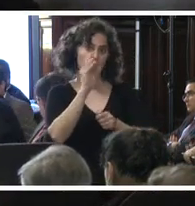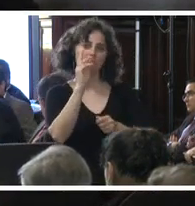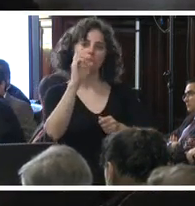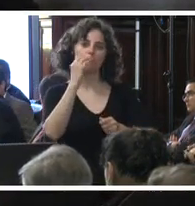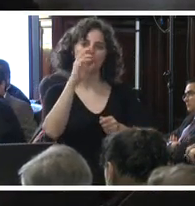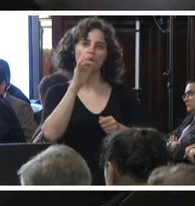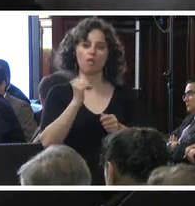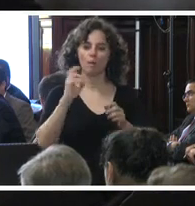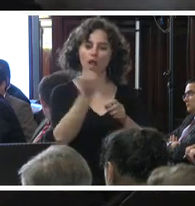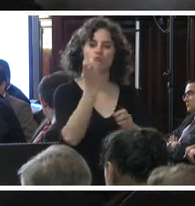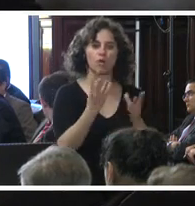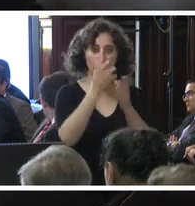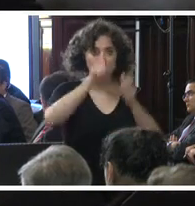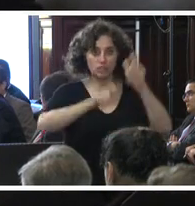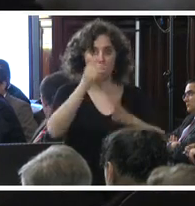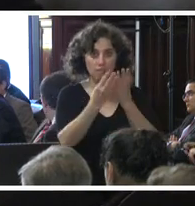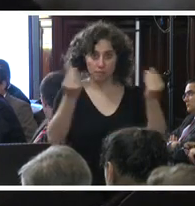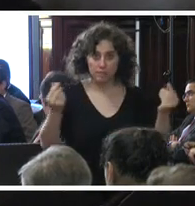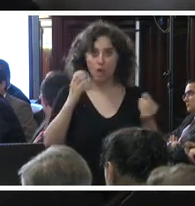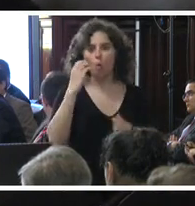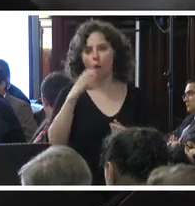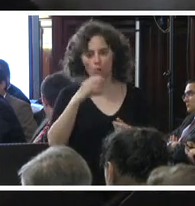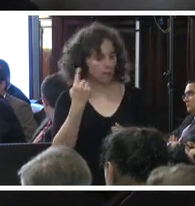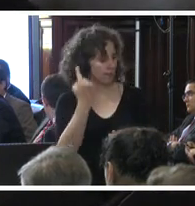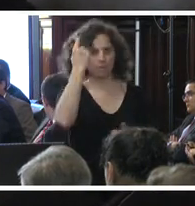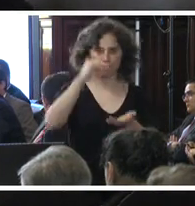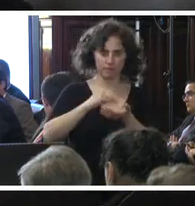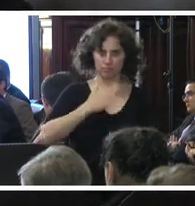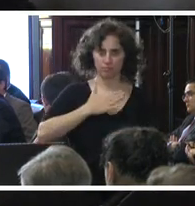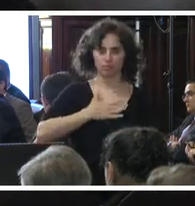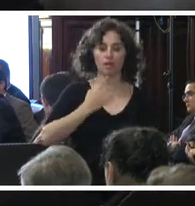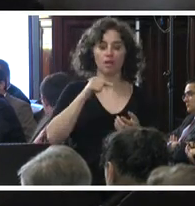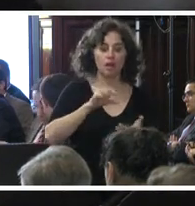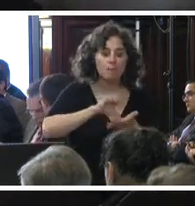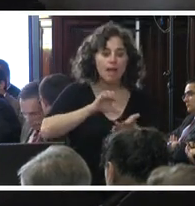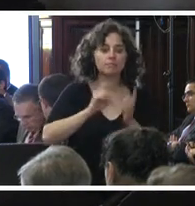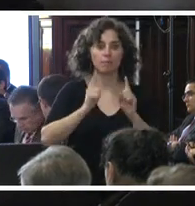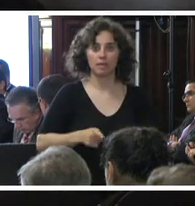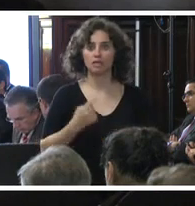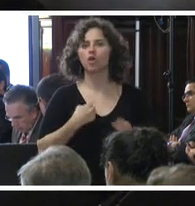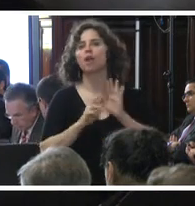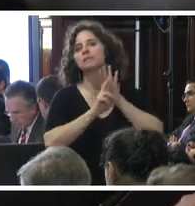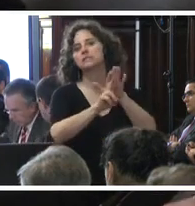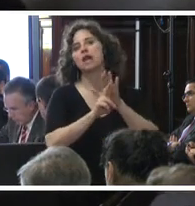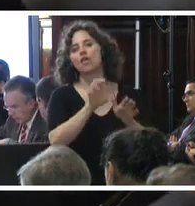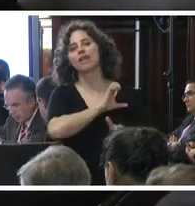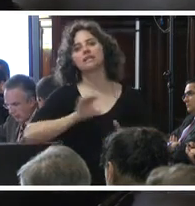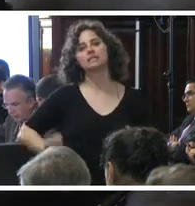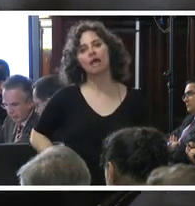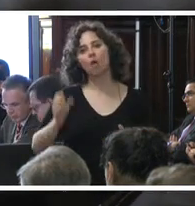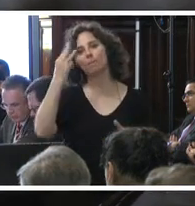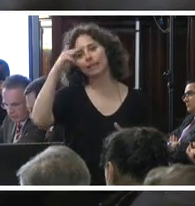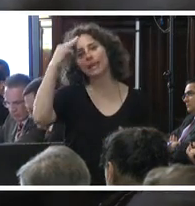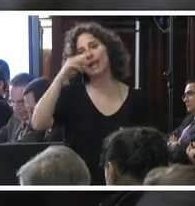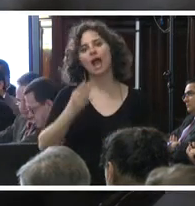para la búsqueda de personas desaparecidas en Coahuila y en el país, y ahora vengo como representante del Estado mexicano.